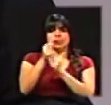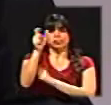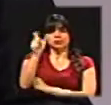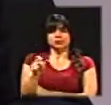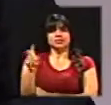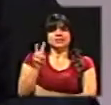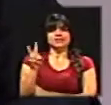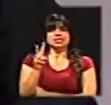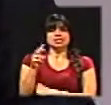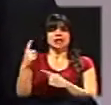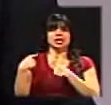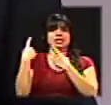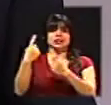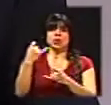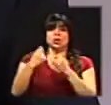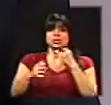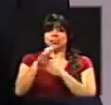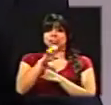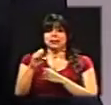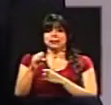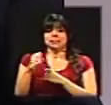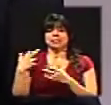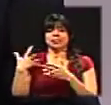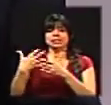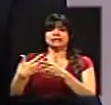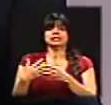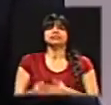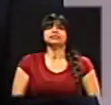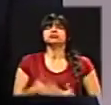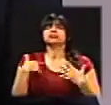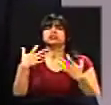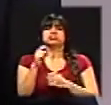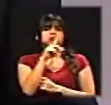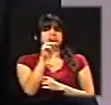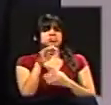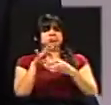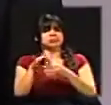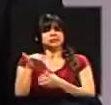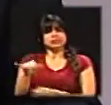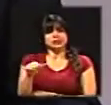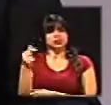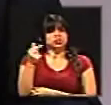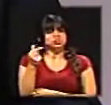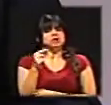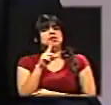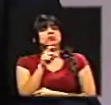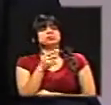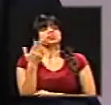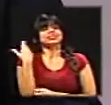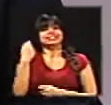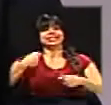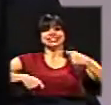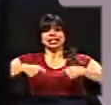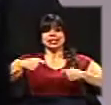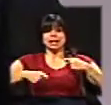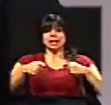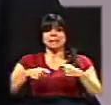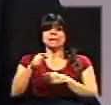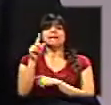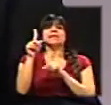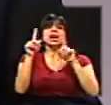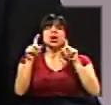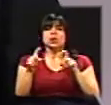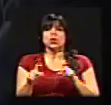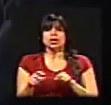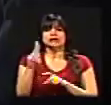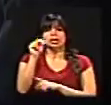en los últimos meses. Precisamente le quería consultar al respecto, don Gustavo. En septiembre hubo una encuesta de